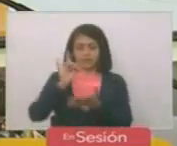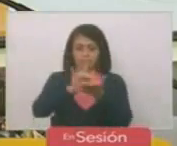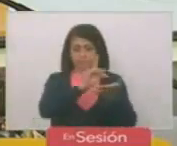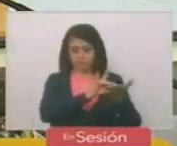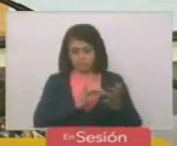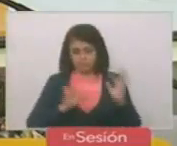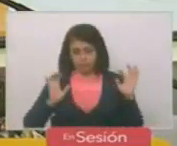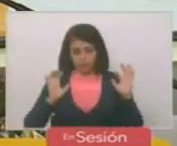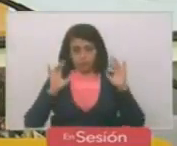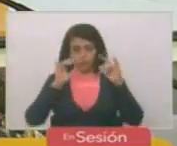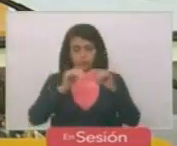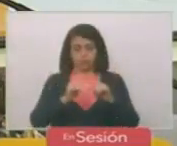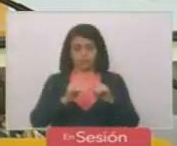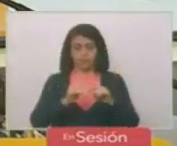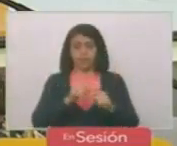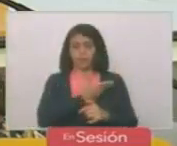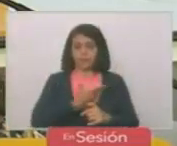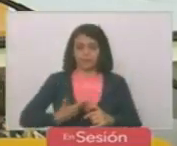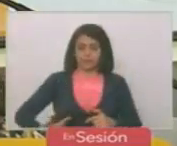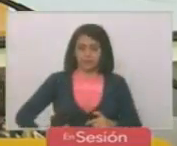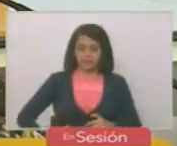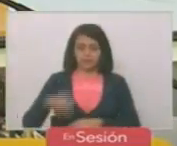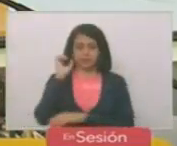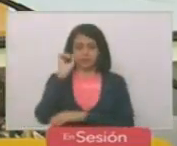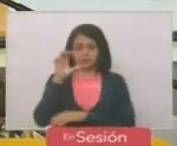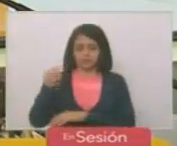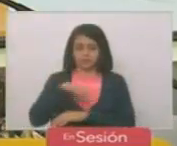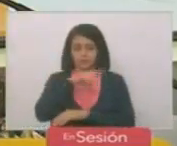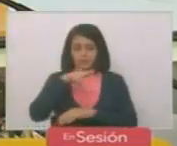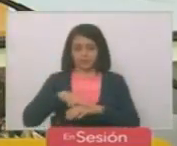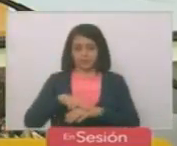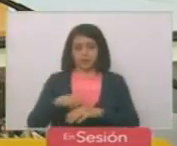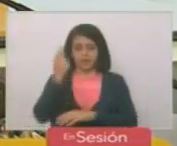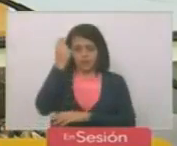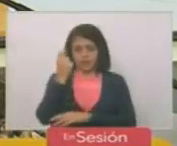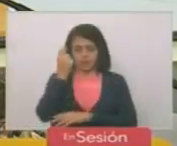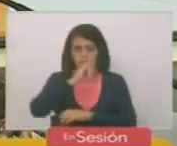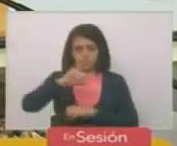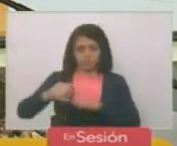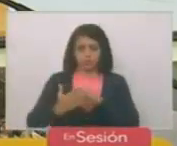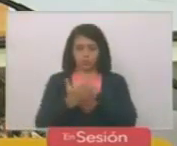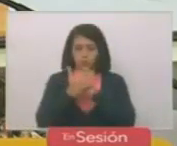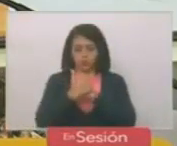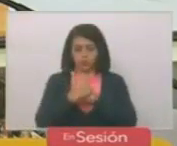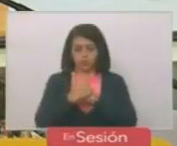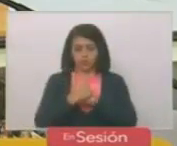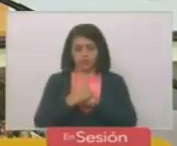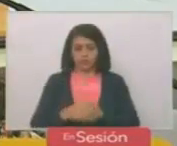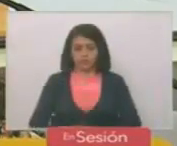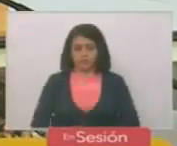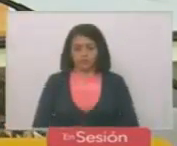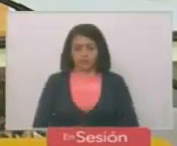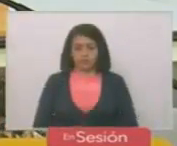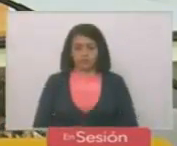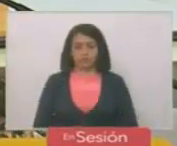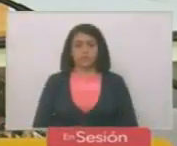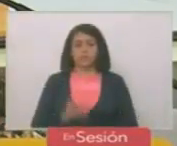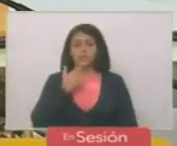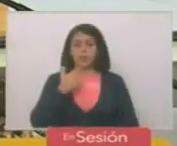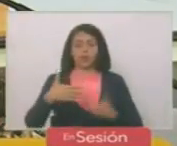quórum reglamentario, el presidente de la Asamblea Nacional, diputado Jorge Jesús Rodríguez Gómez,